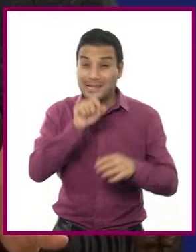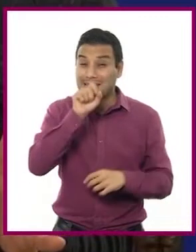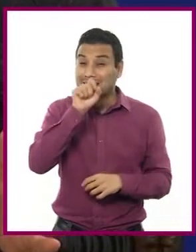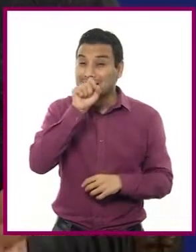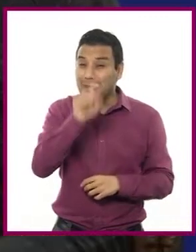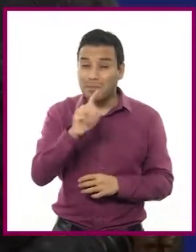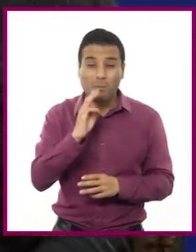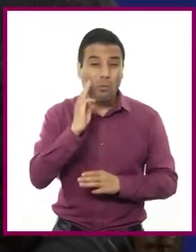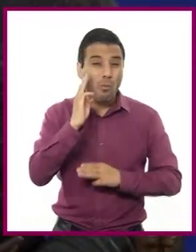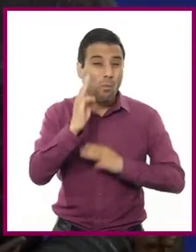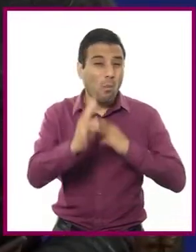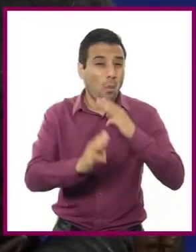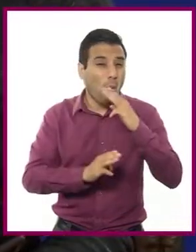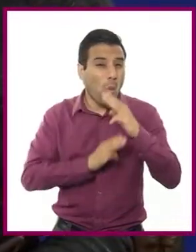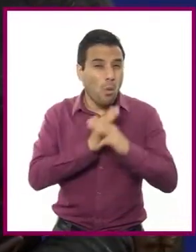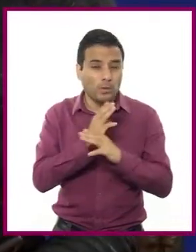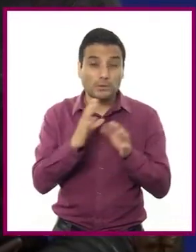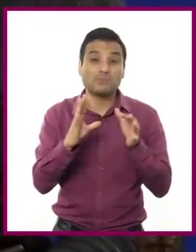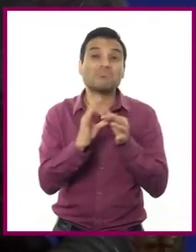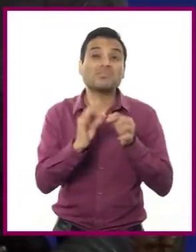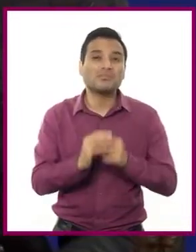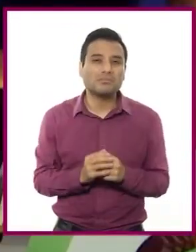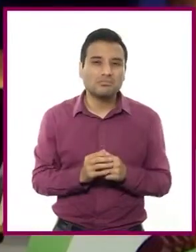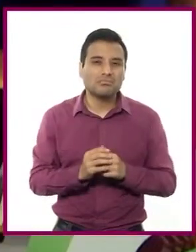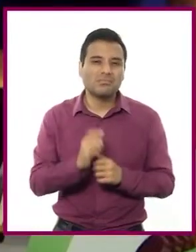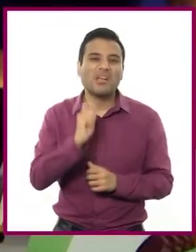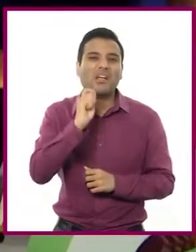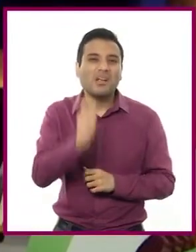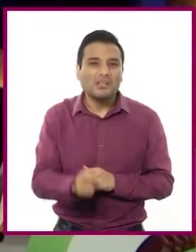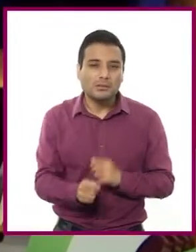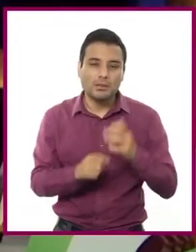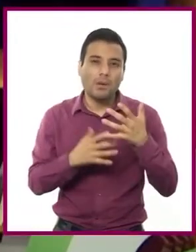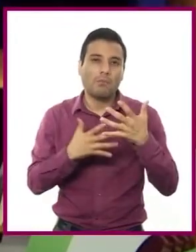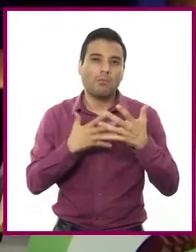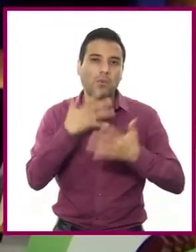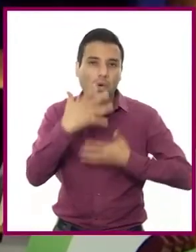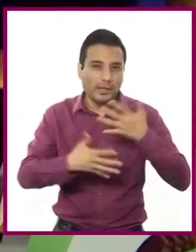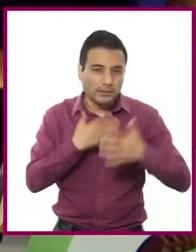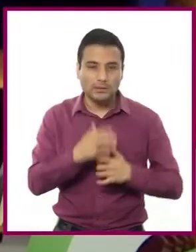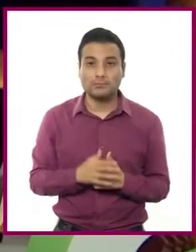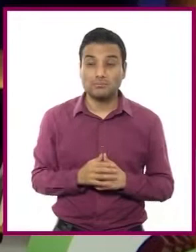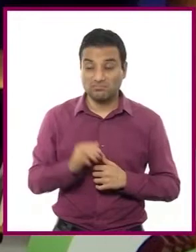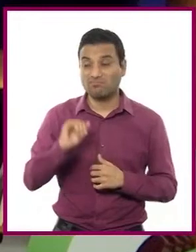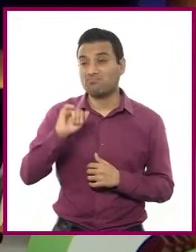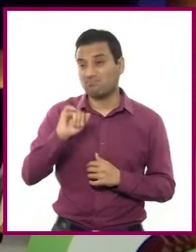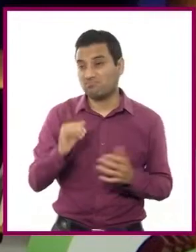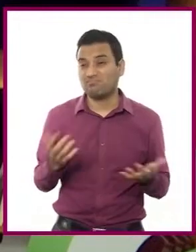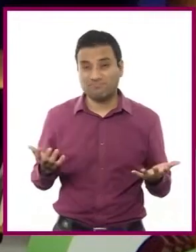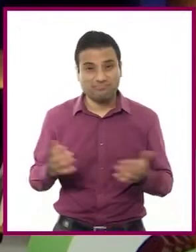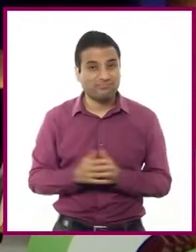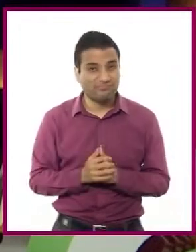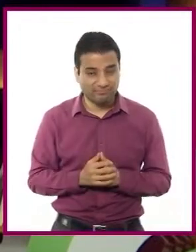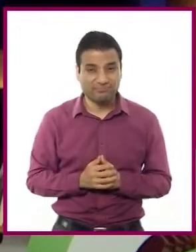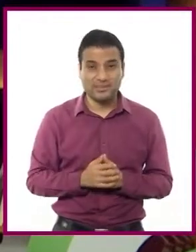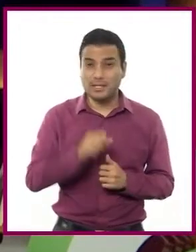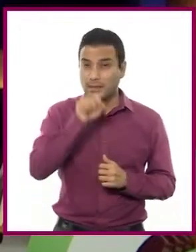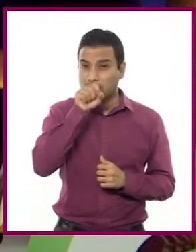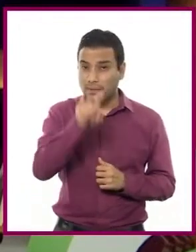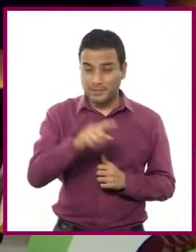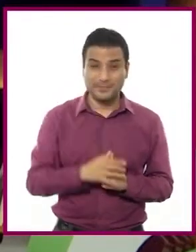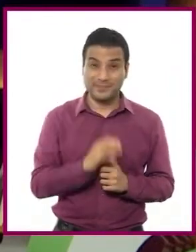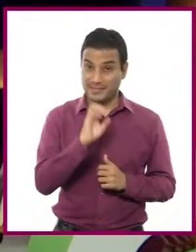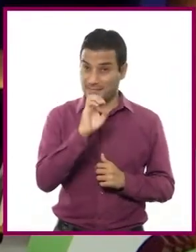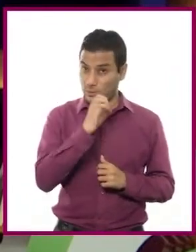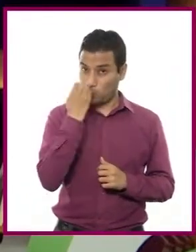el mundo y hablaban de la violencia. Así es. También en la comunidad escolar tenemos